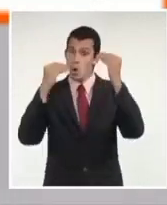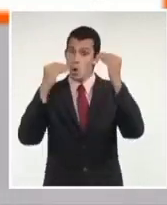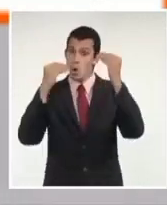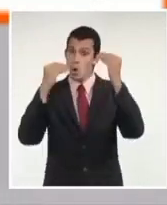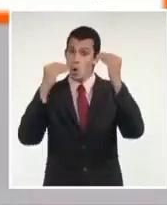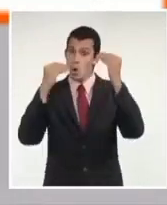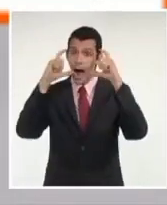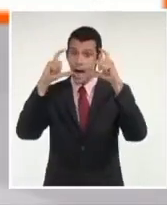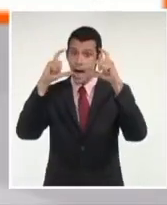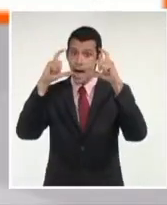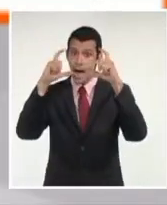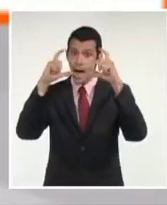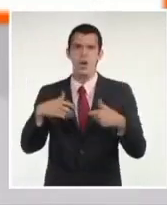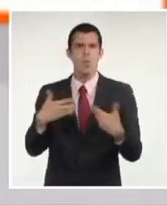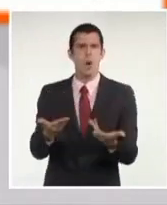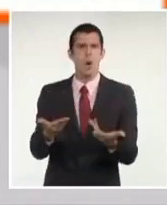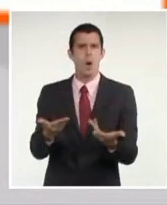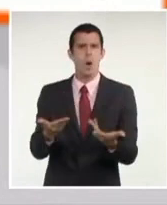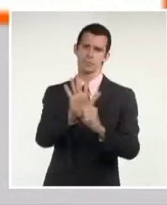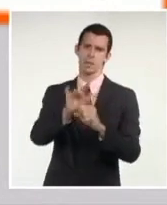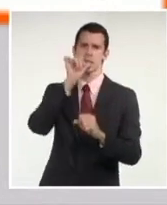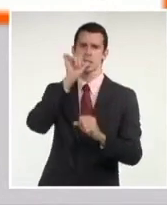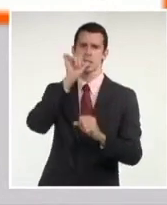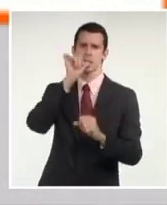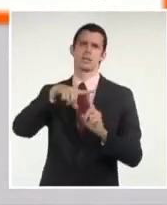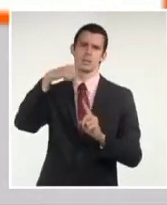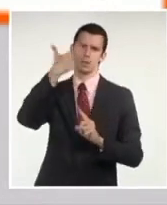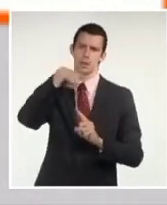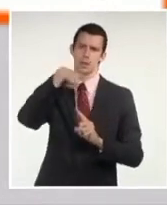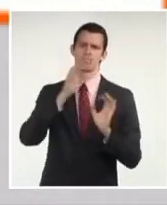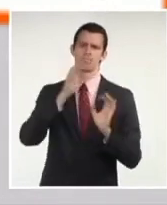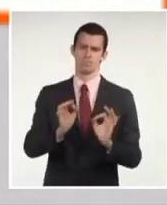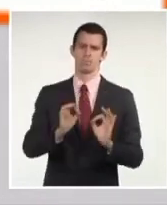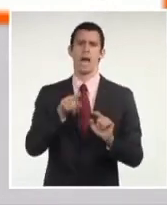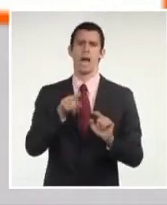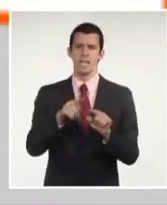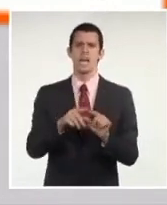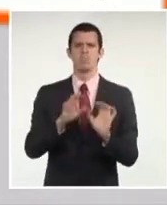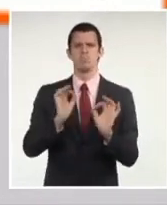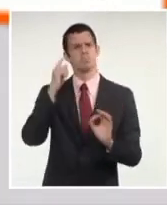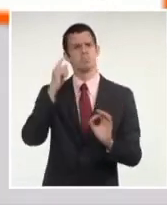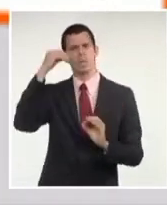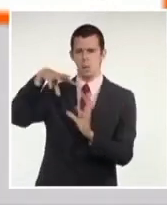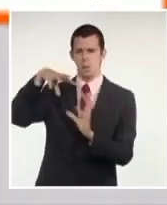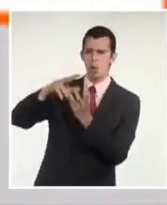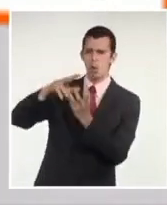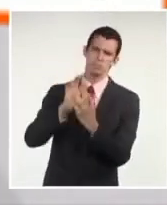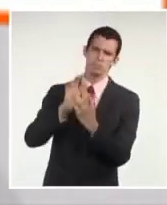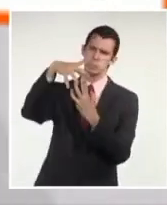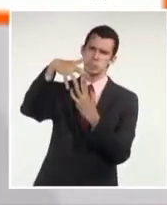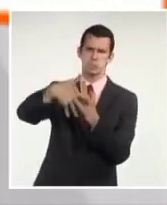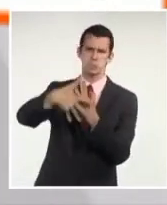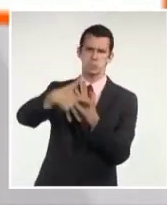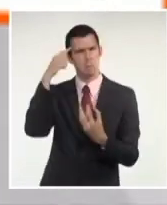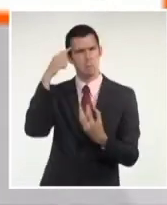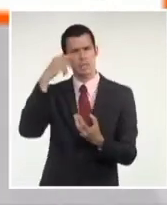tiene de transmisión y que se espera que se va a imponer en el mundo entero en las próximas semanas.